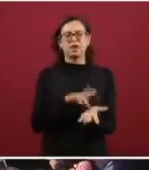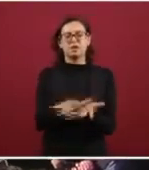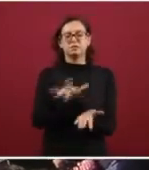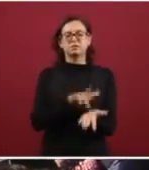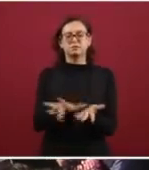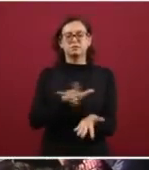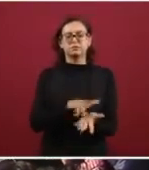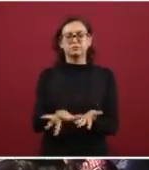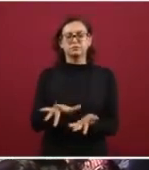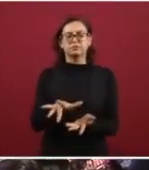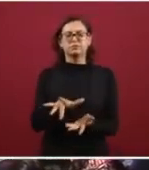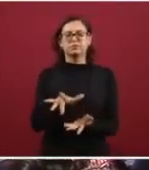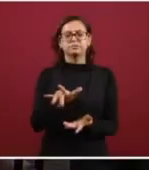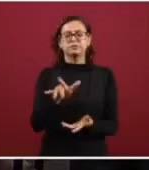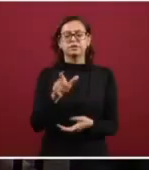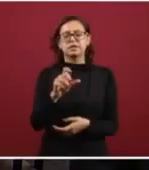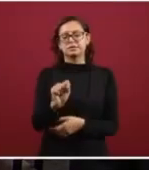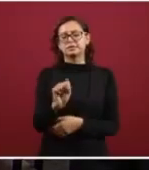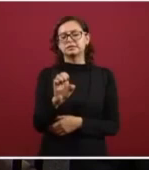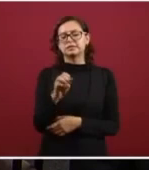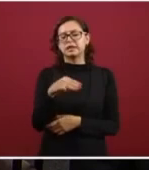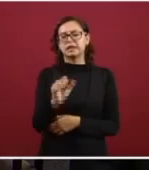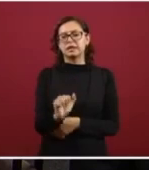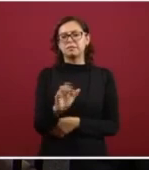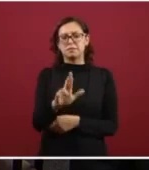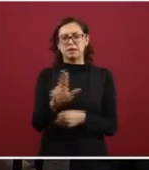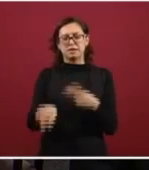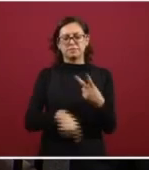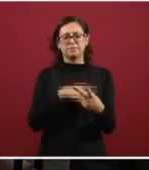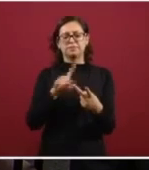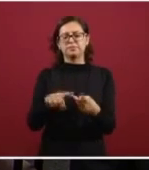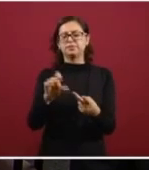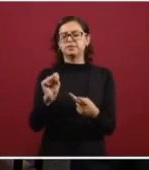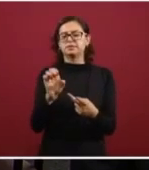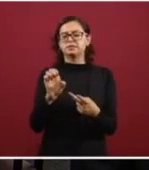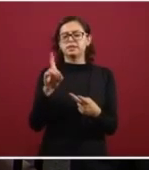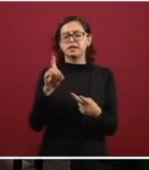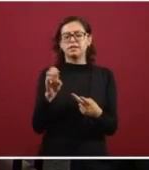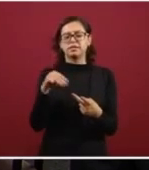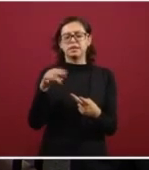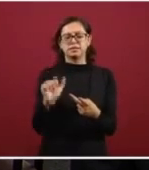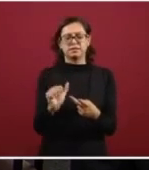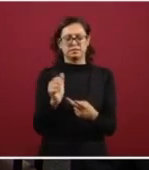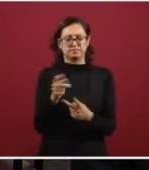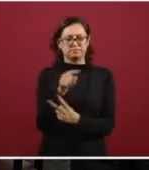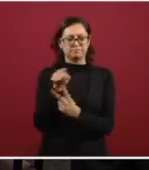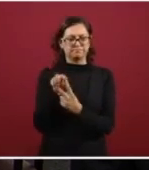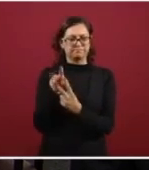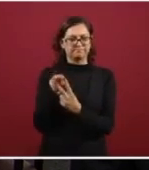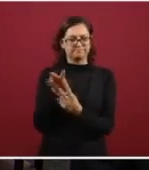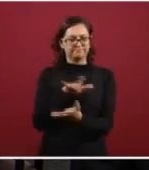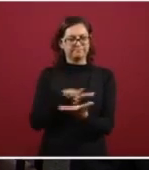Secretaría de Marina y de la Secretaría de la Defensa.